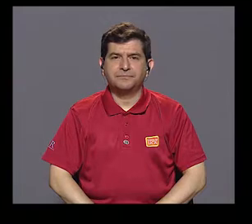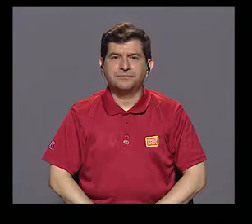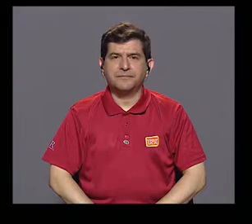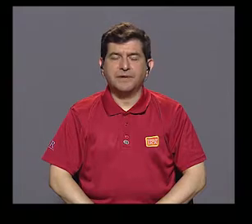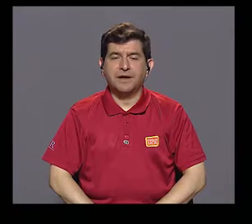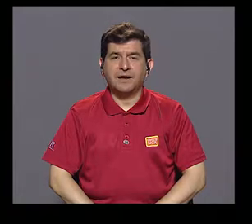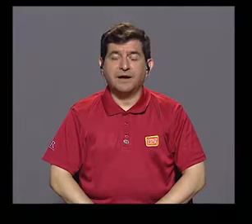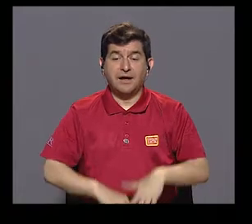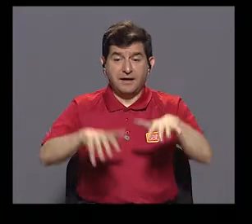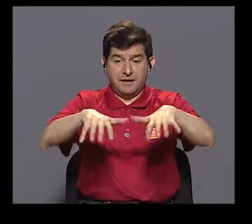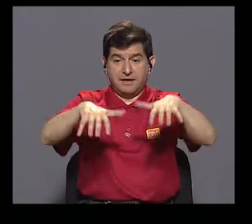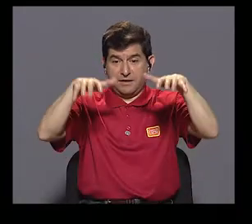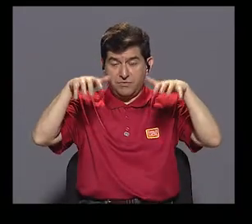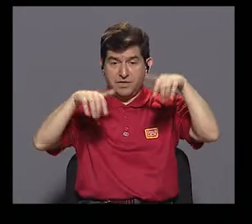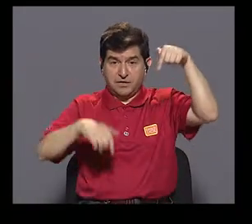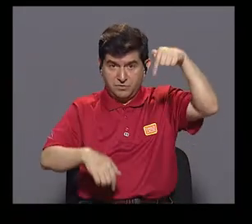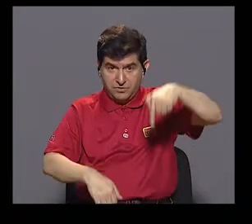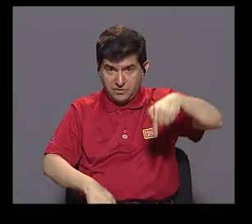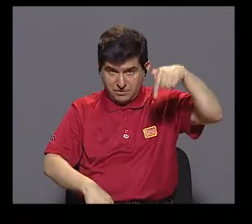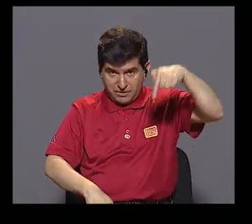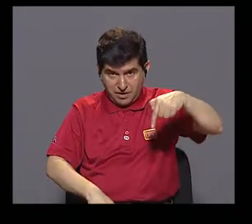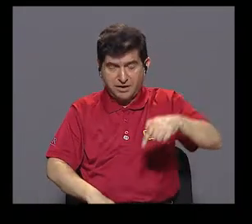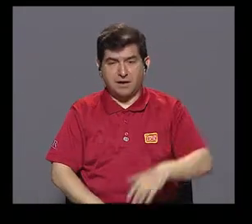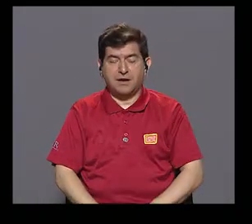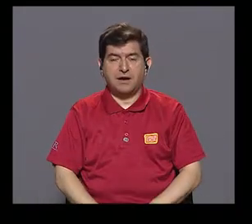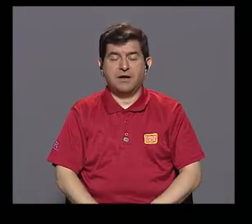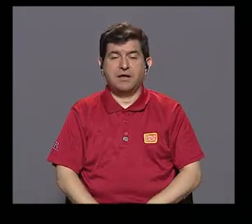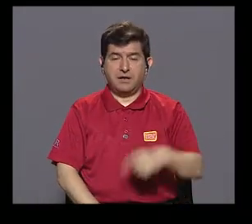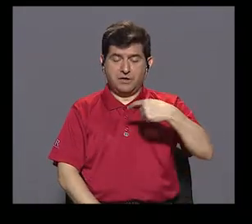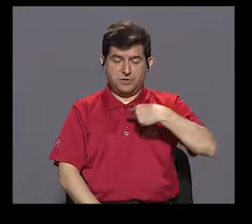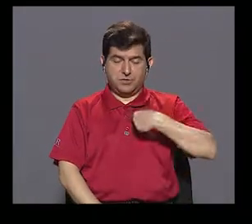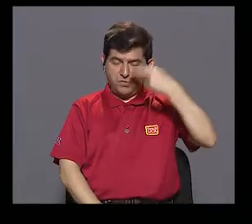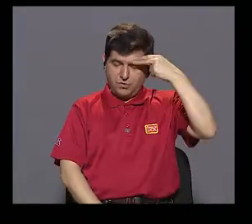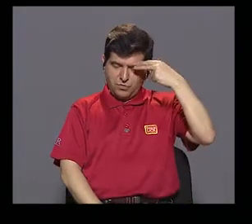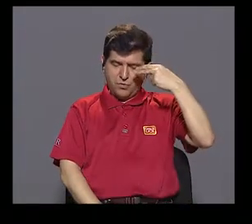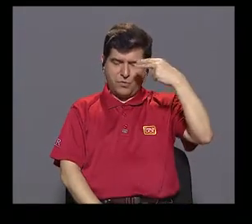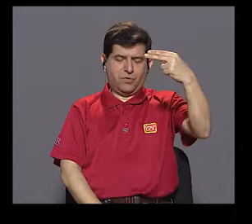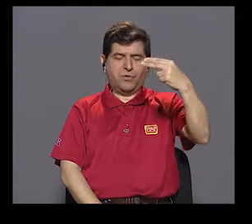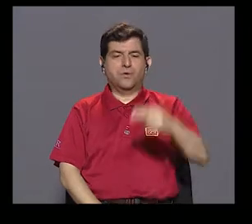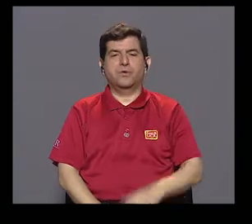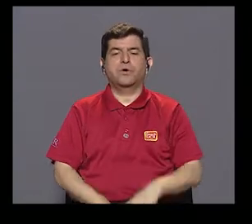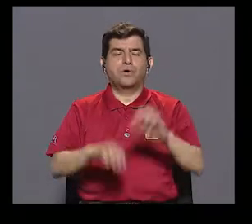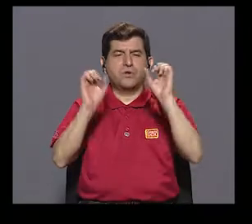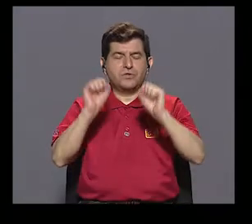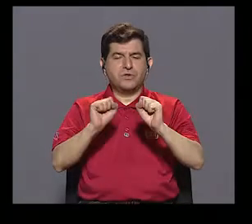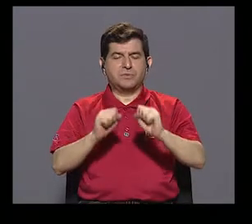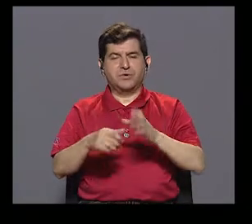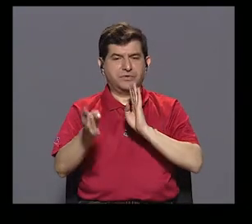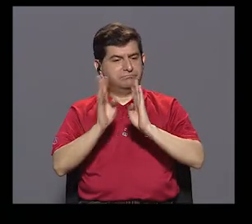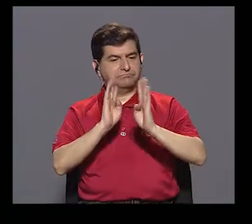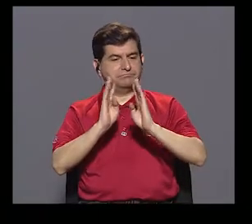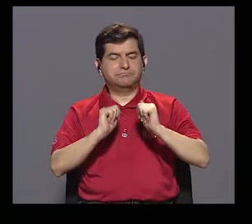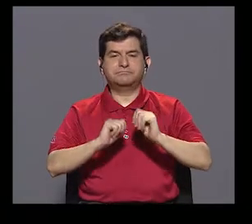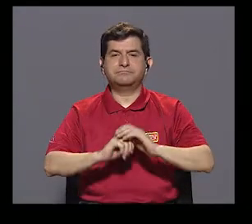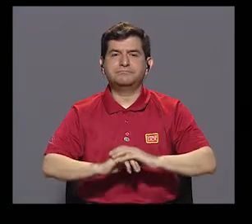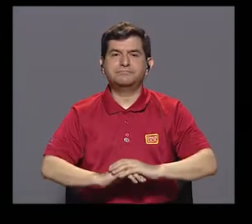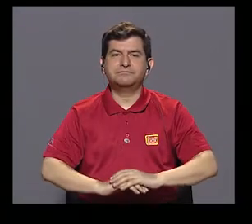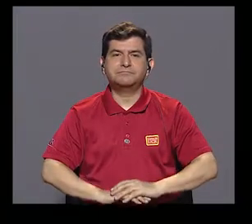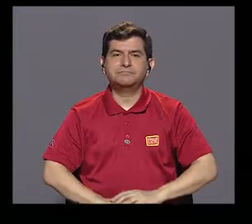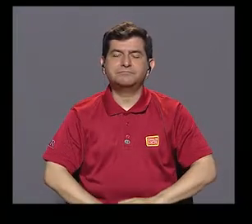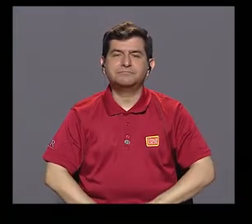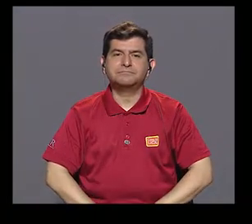Entonces, ante un auditorio como el que estoy honrada de tener enfrente,